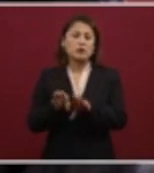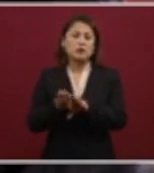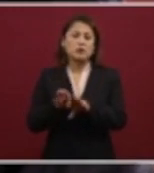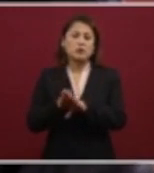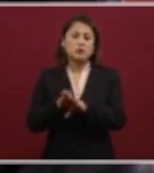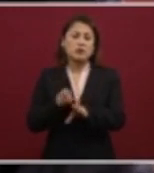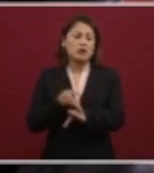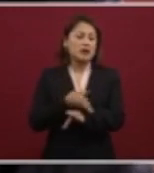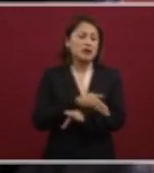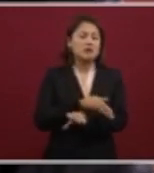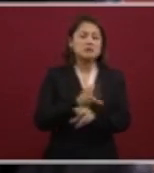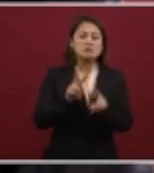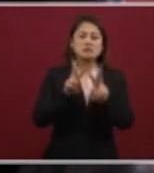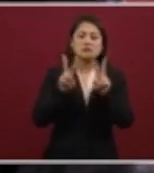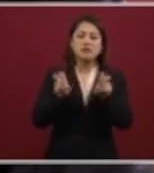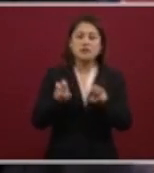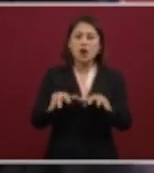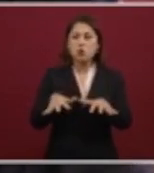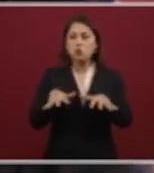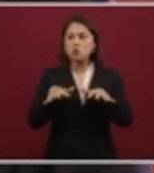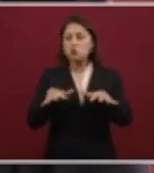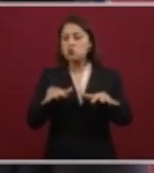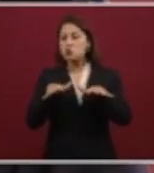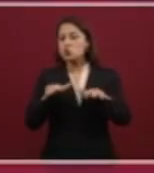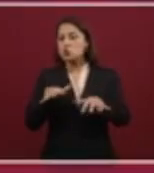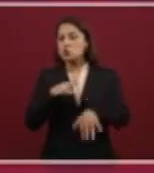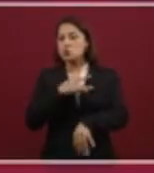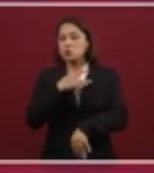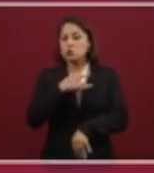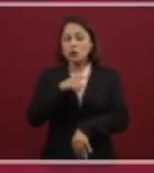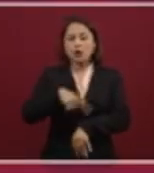espectacular. A lo mejor sería